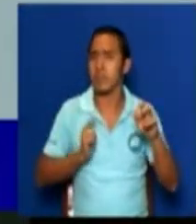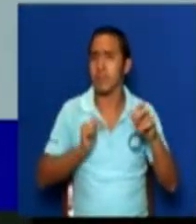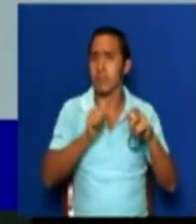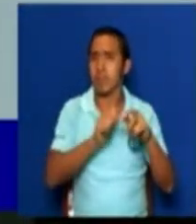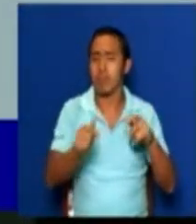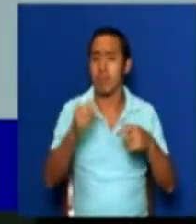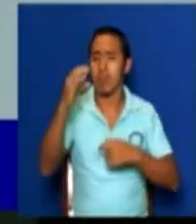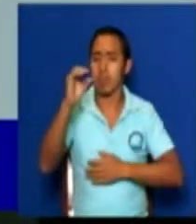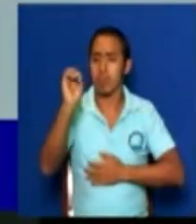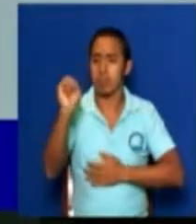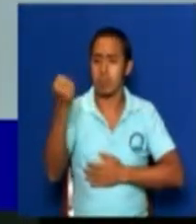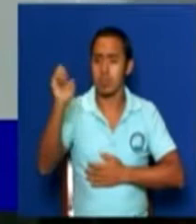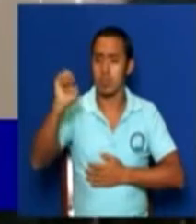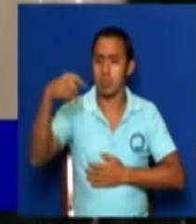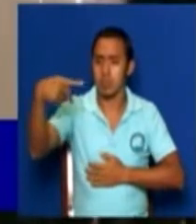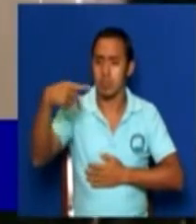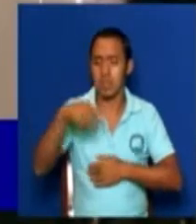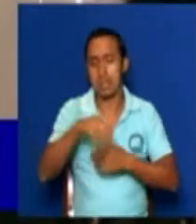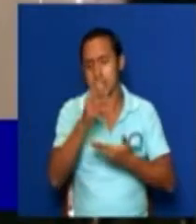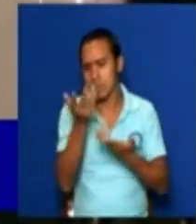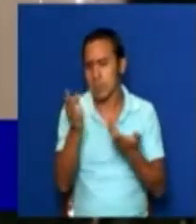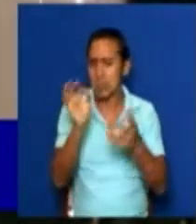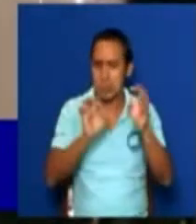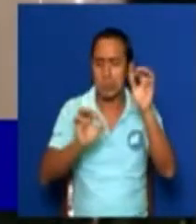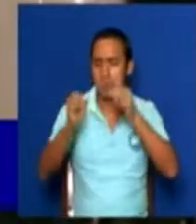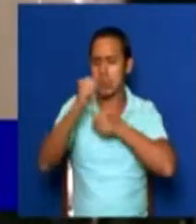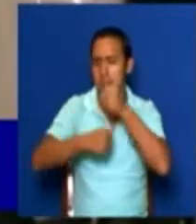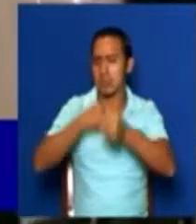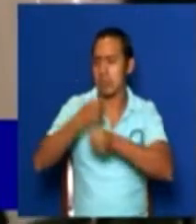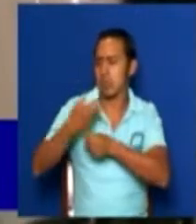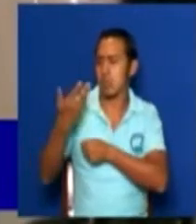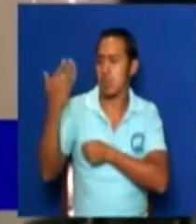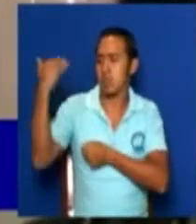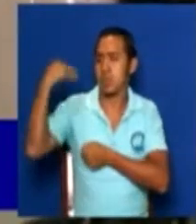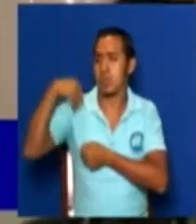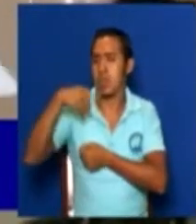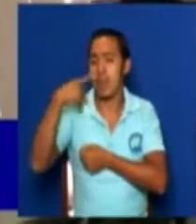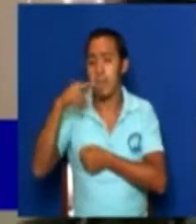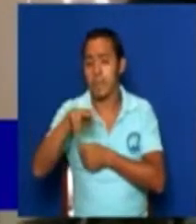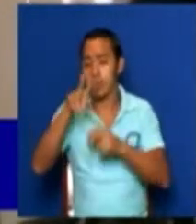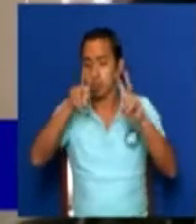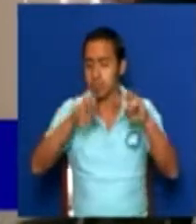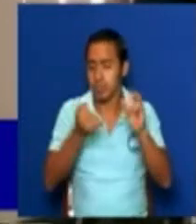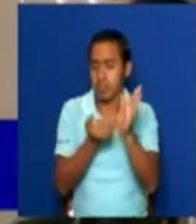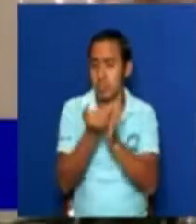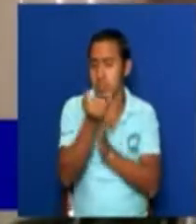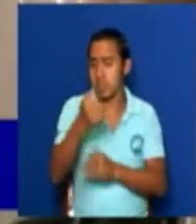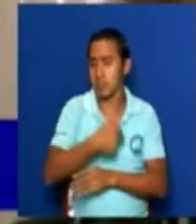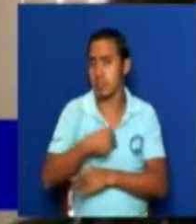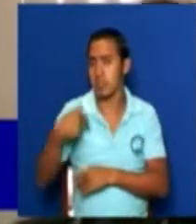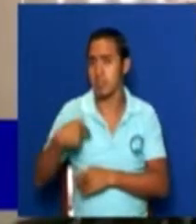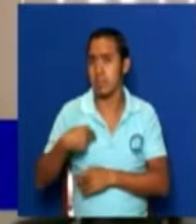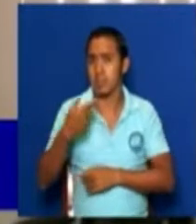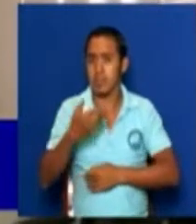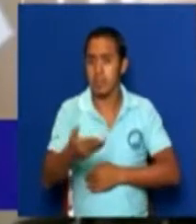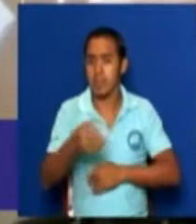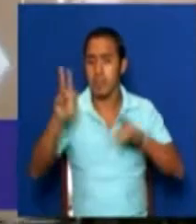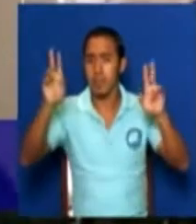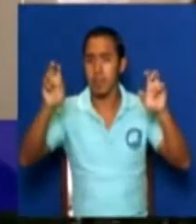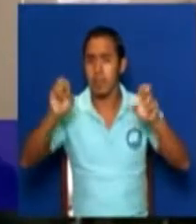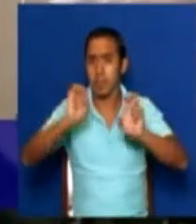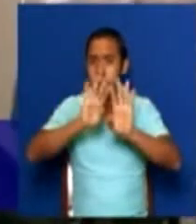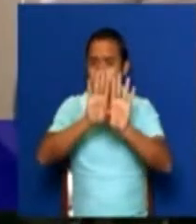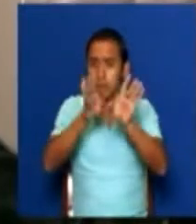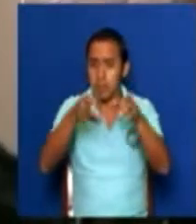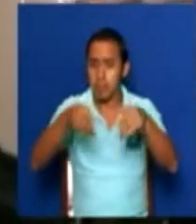COSEP identificamos hace unos pocos años atrás en relación a un diagnóstico que hicimos sobre el tema de las